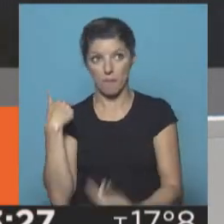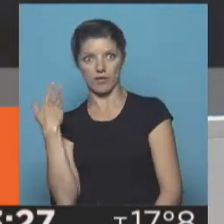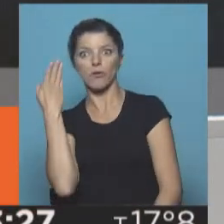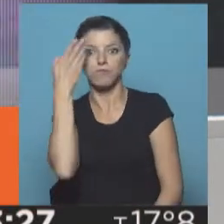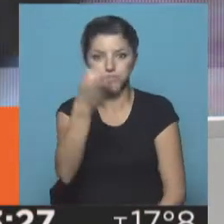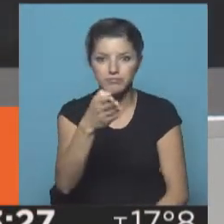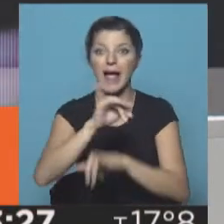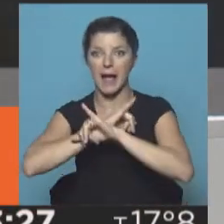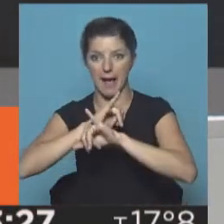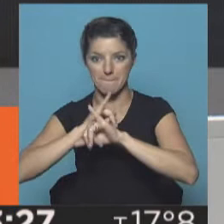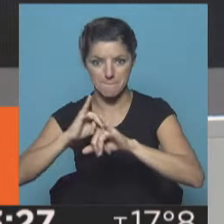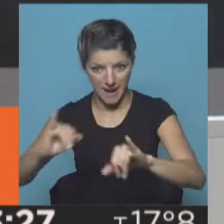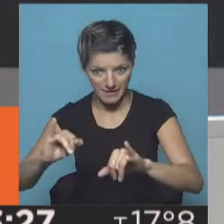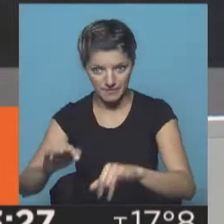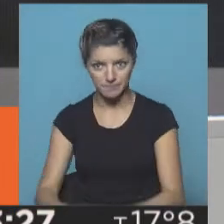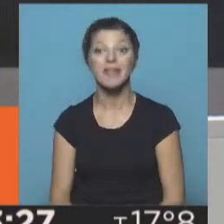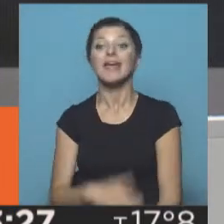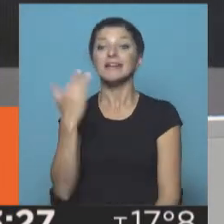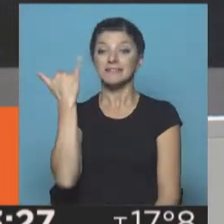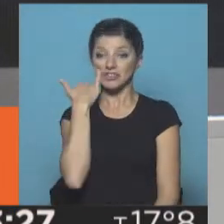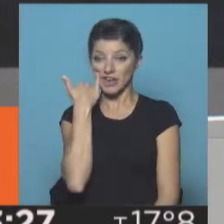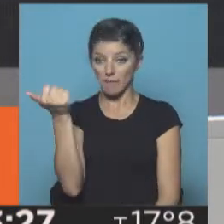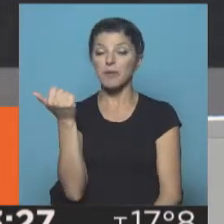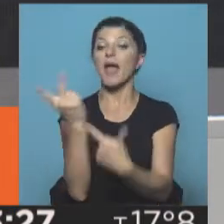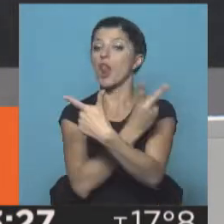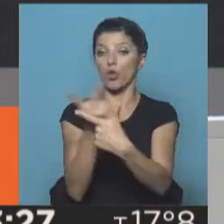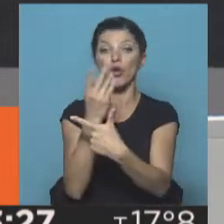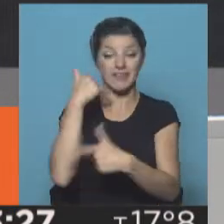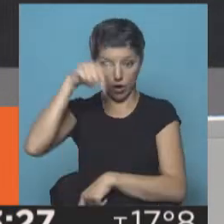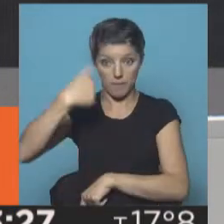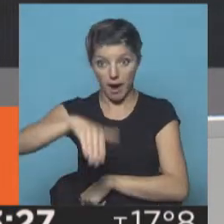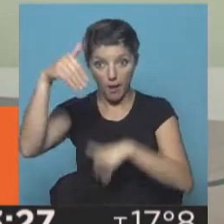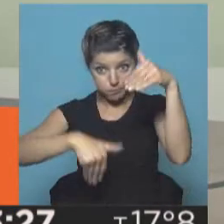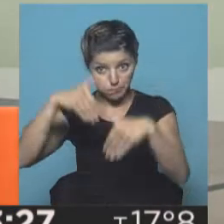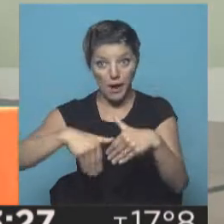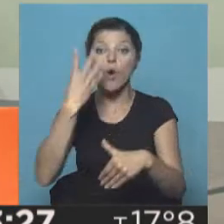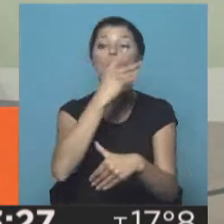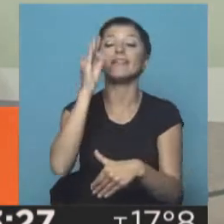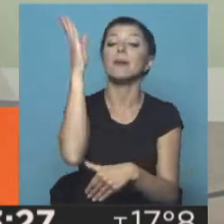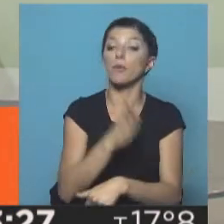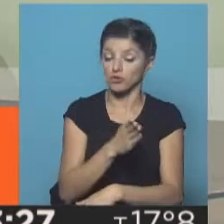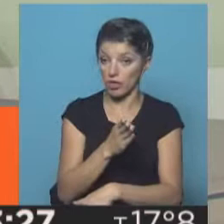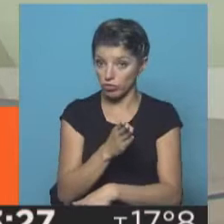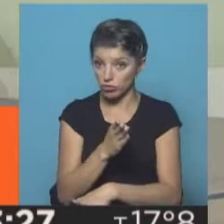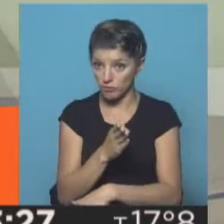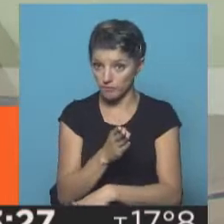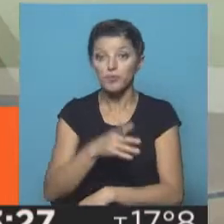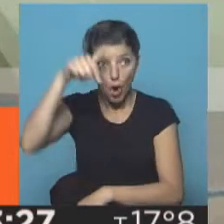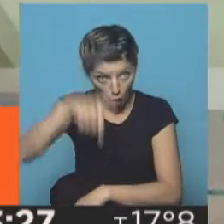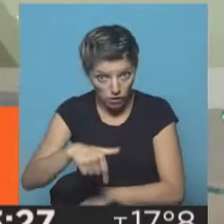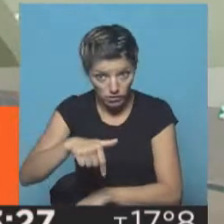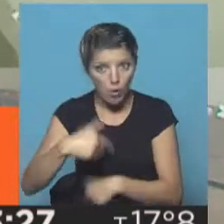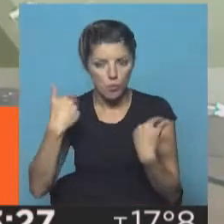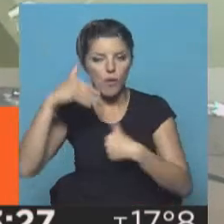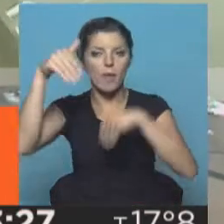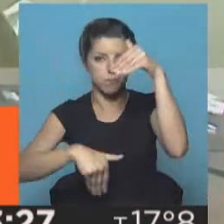esos estados ya se vota en forma anticipada. Hay un 40% del electorado norteamericano que hoy puede